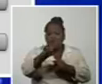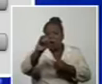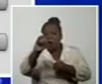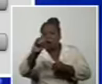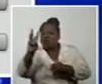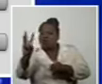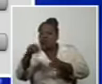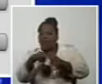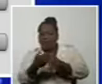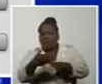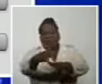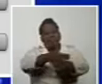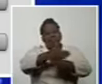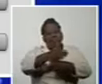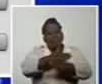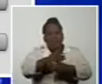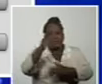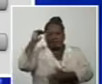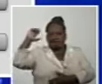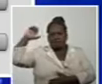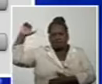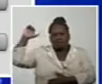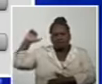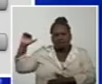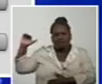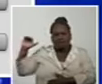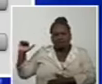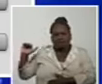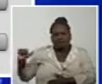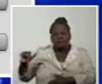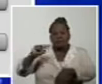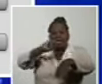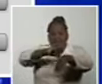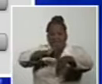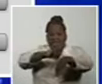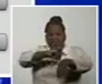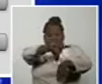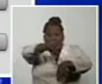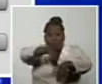con diferencias en cuanto al tiempo en que se mantiene